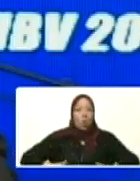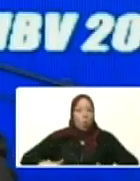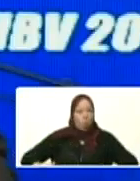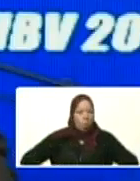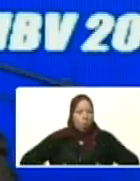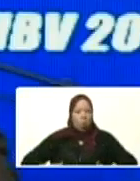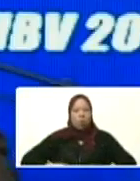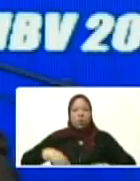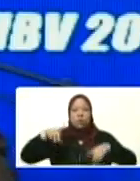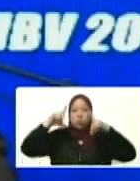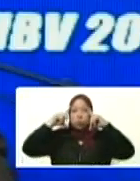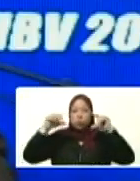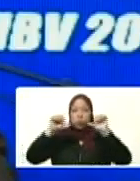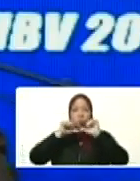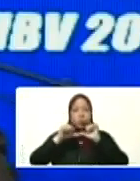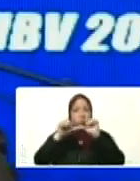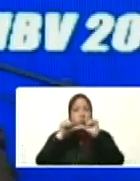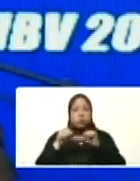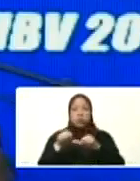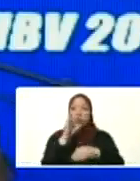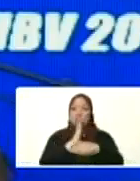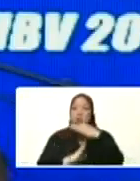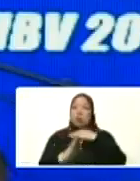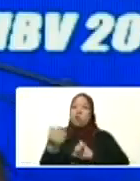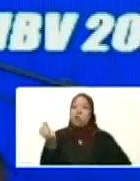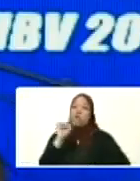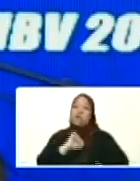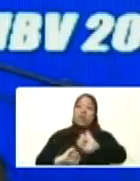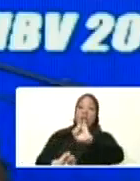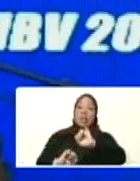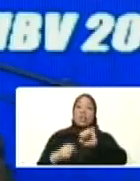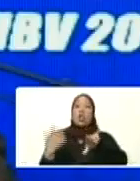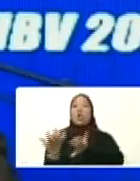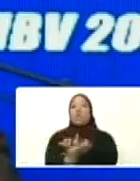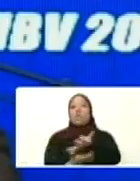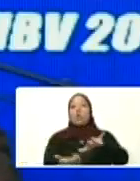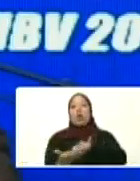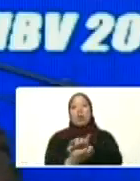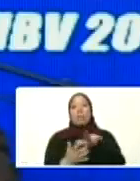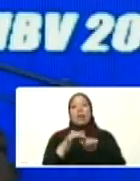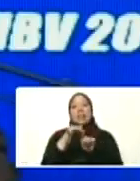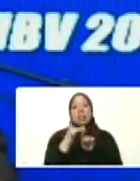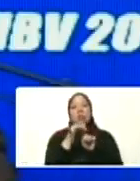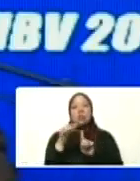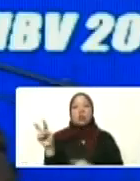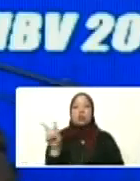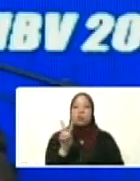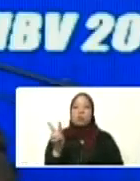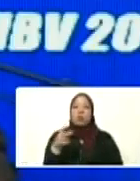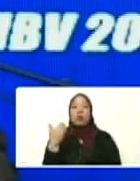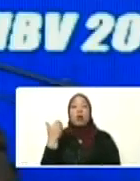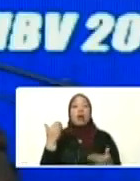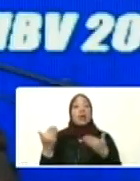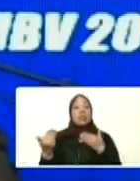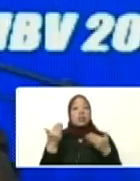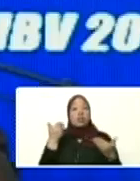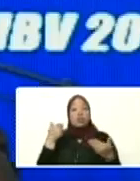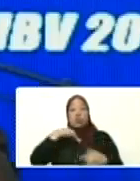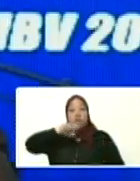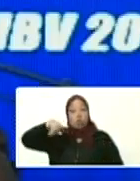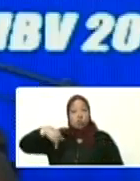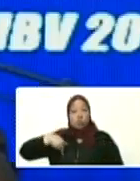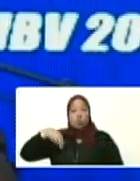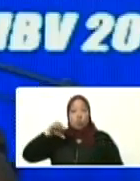tenacidad, perseverancia y lealtad frente a los destinos de la nación. cuente con los servicios de los patriotas que